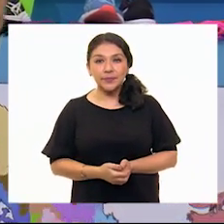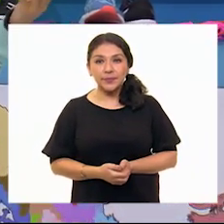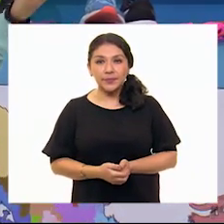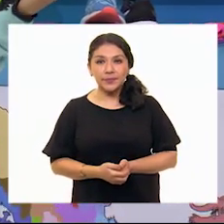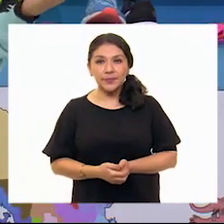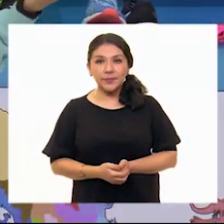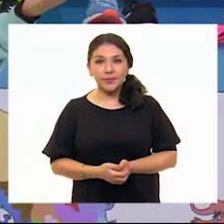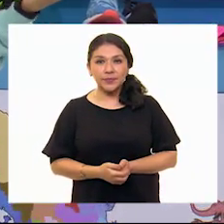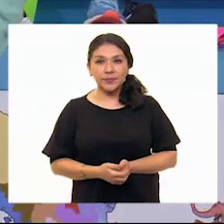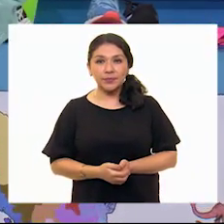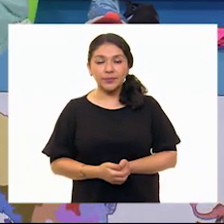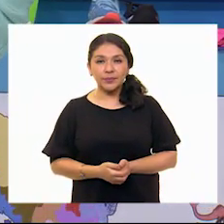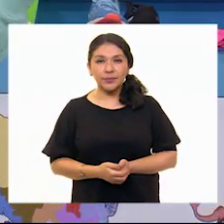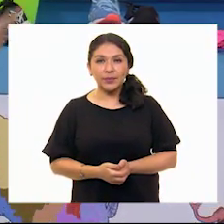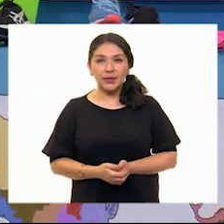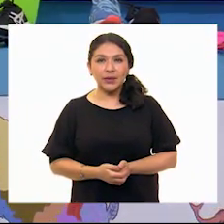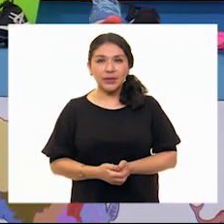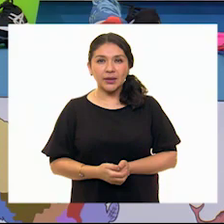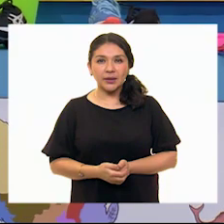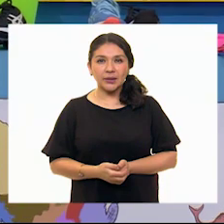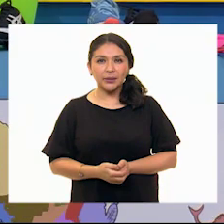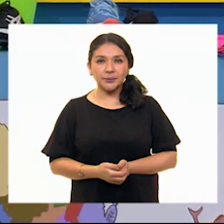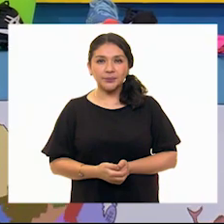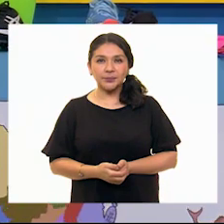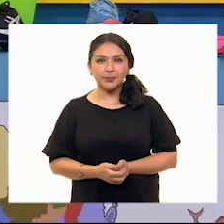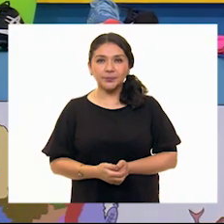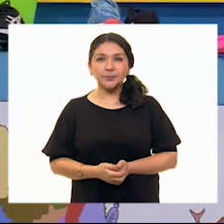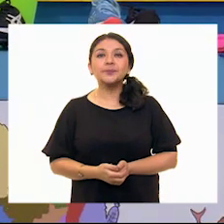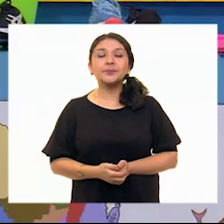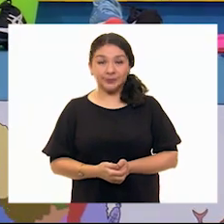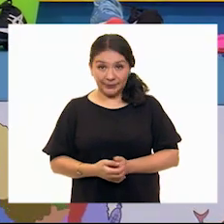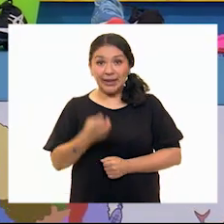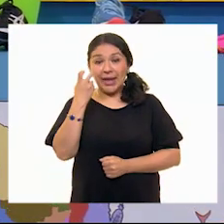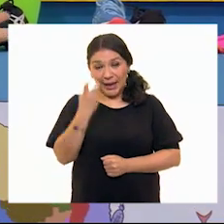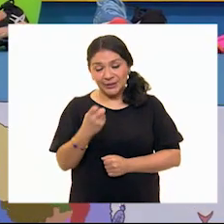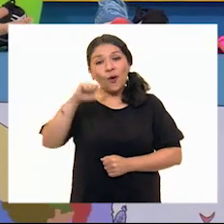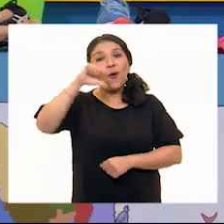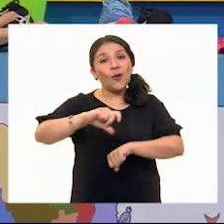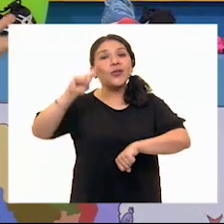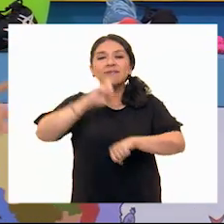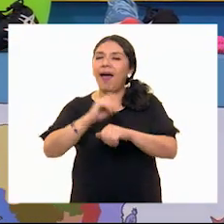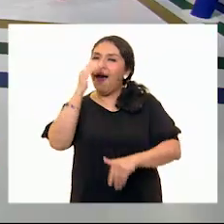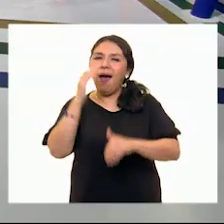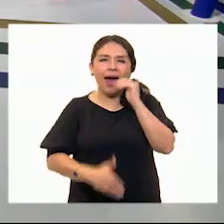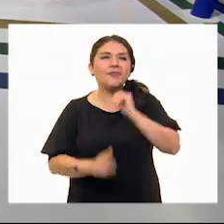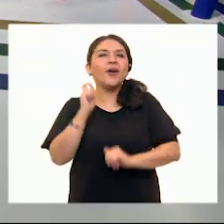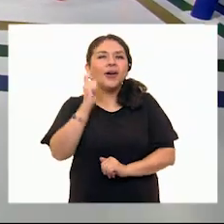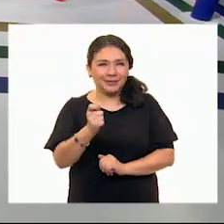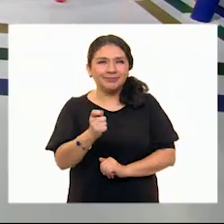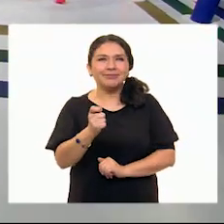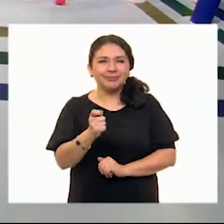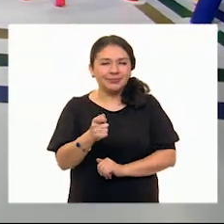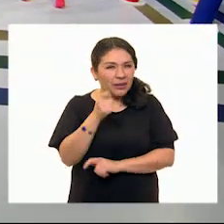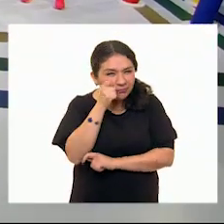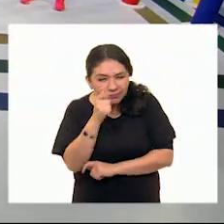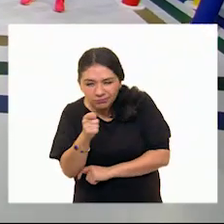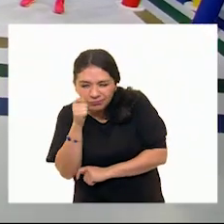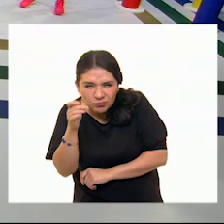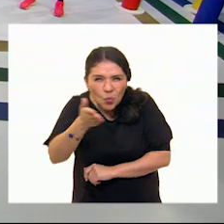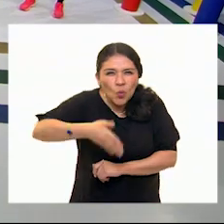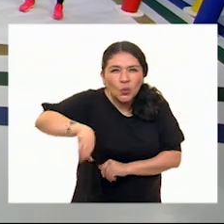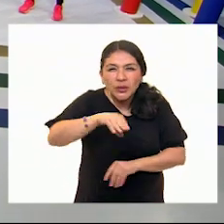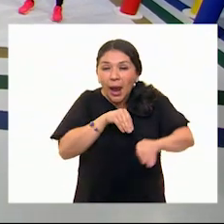-nube.cep.gov.mx Por hoy hemos terminado con ¡Detectives del